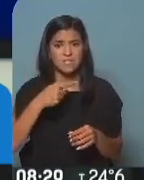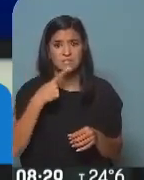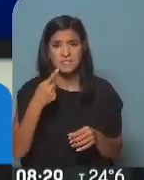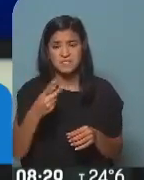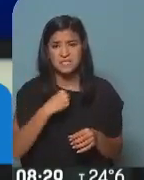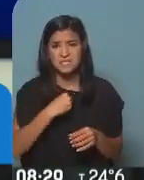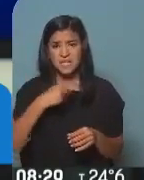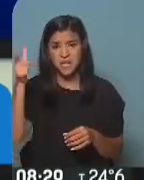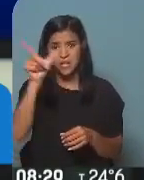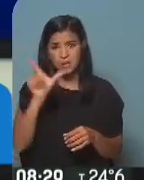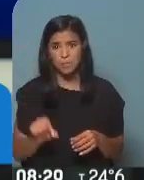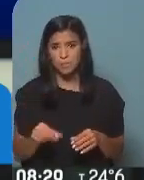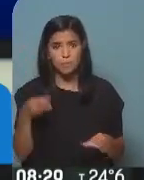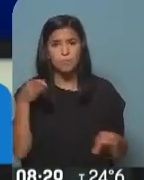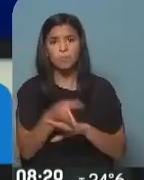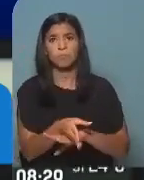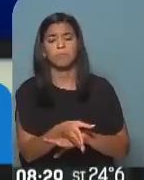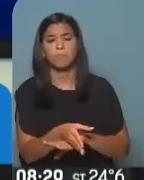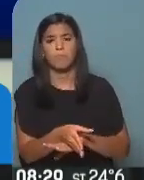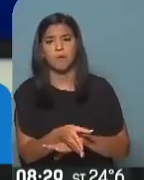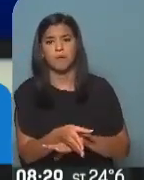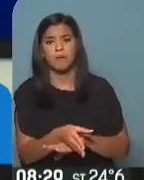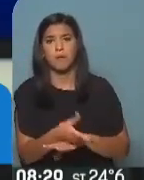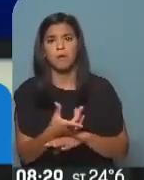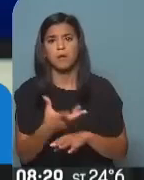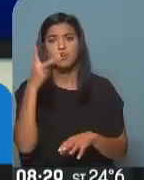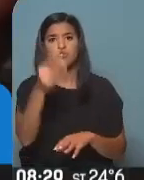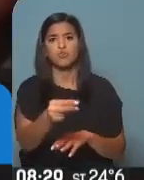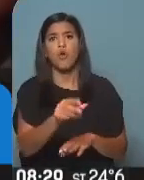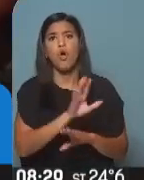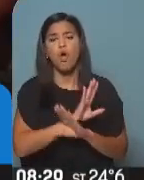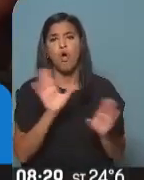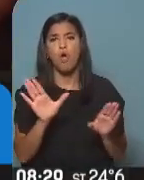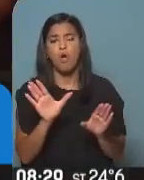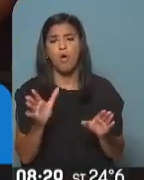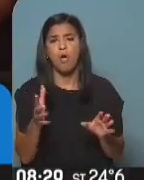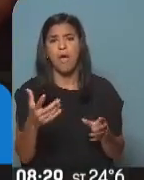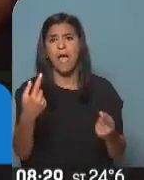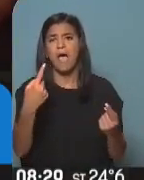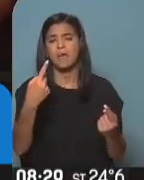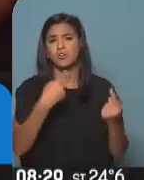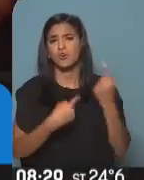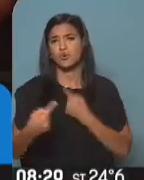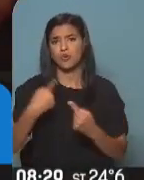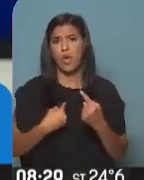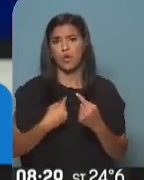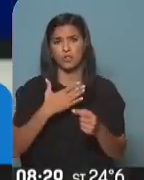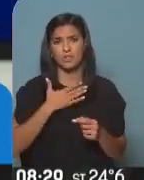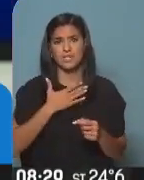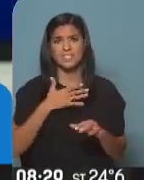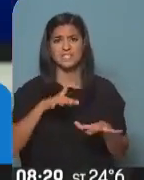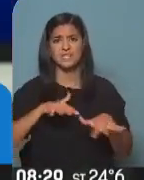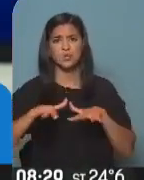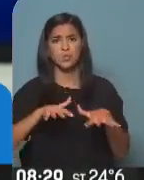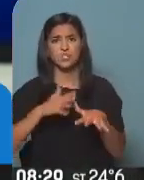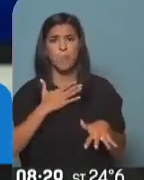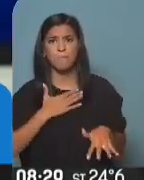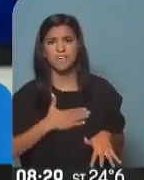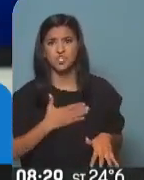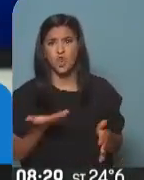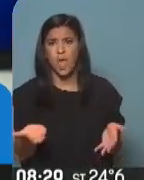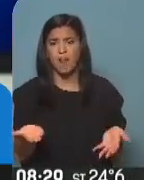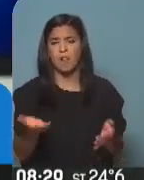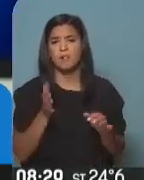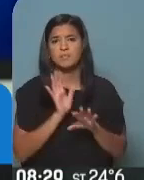la república sale a rechazar cualquier tipo de amenaza que tenga que ver con su situación personal